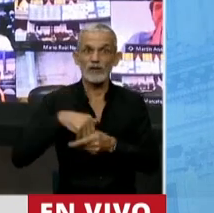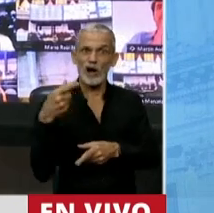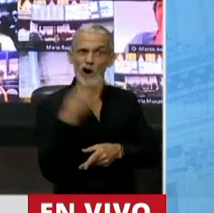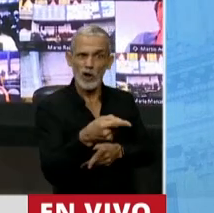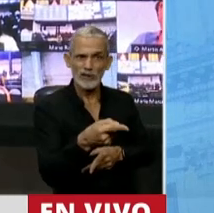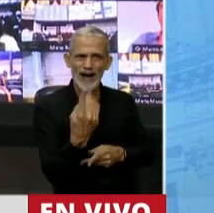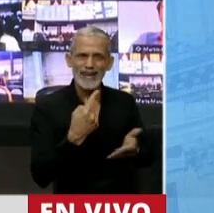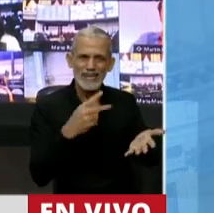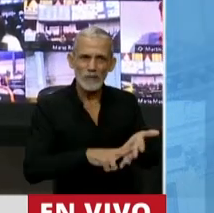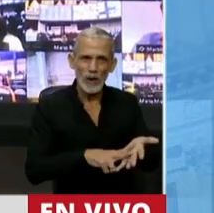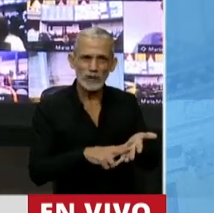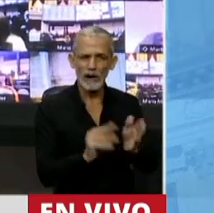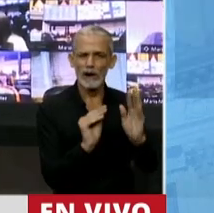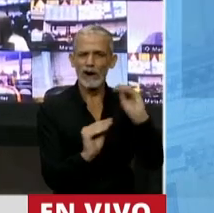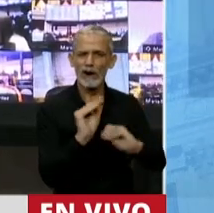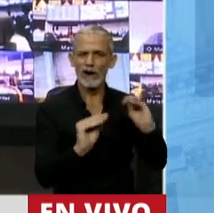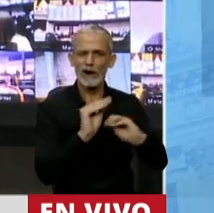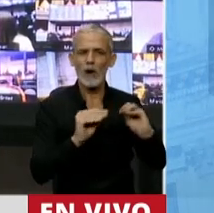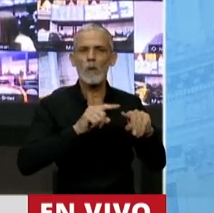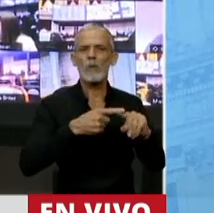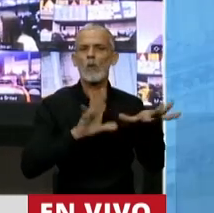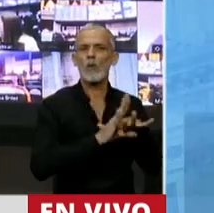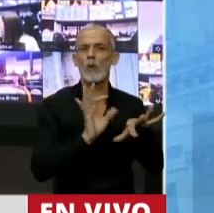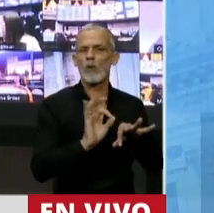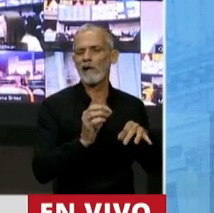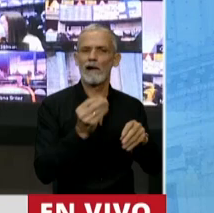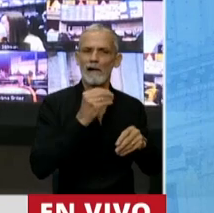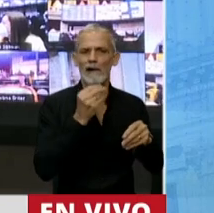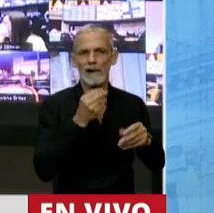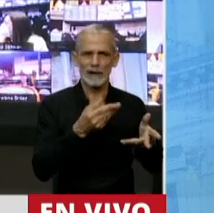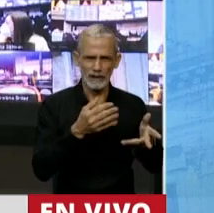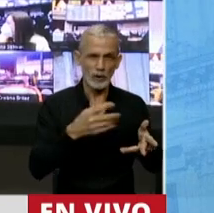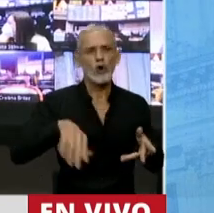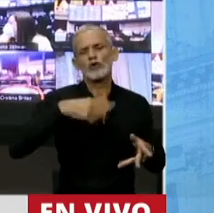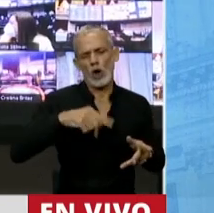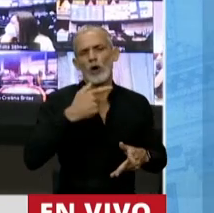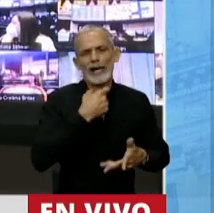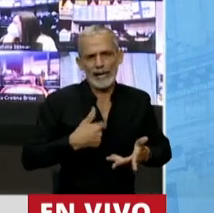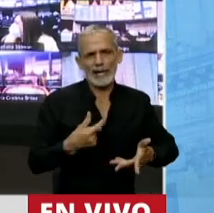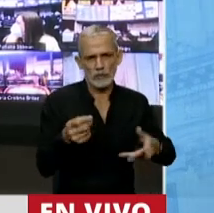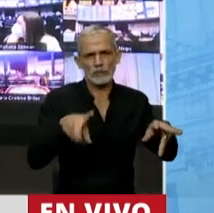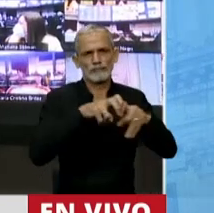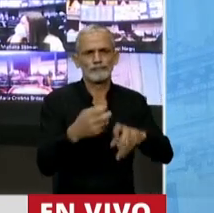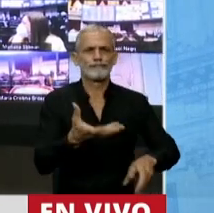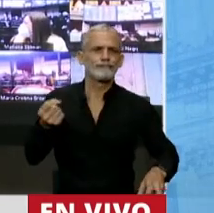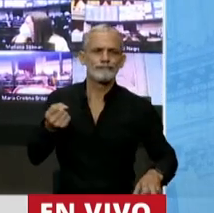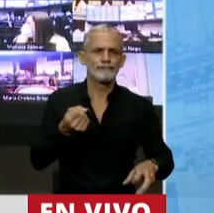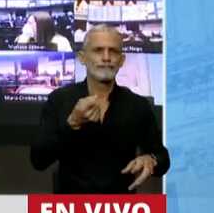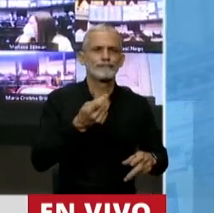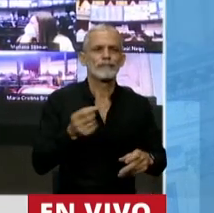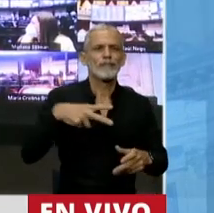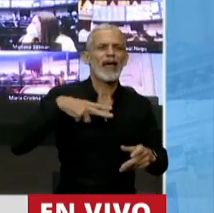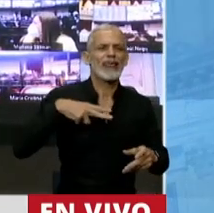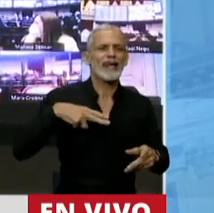de un impuesto maquillado como políticamente correcto. ¿Quién no quiere sacar al 0,2% de los